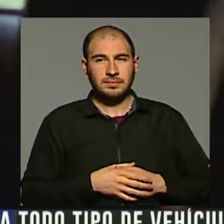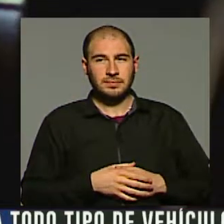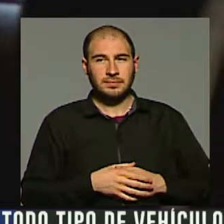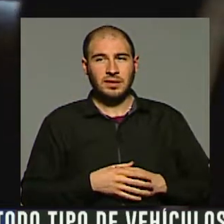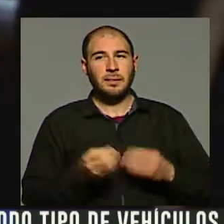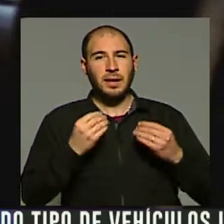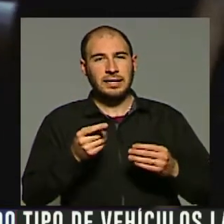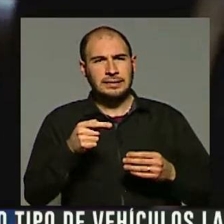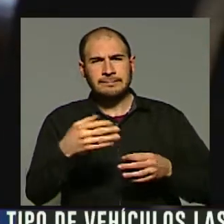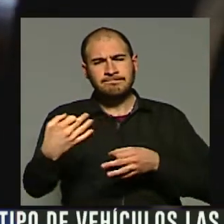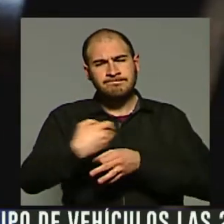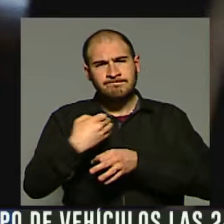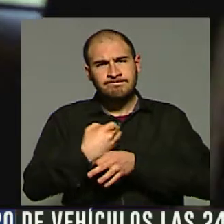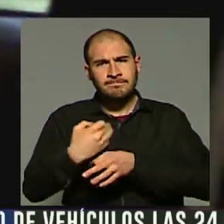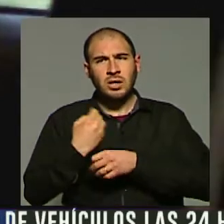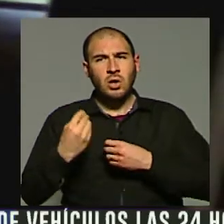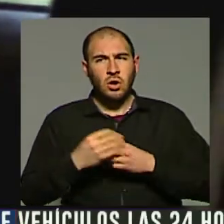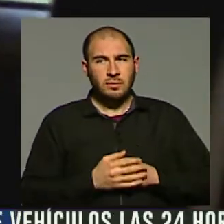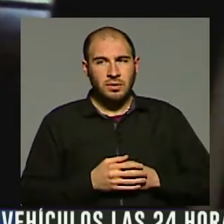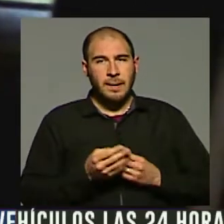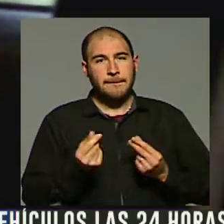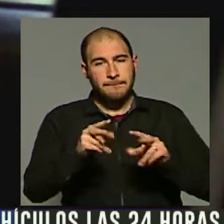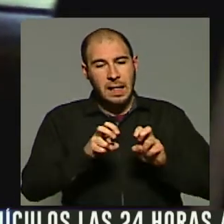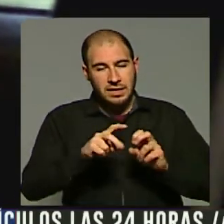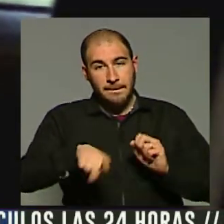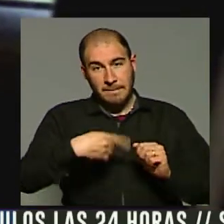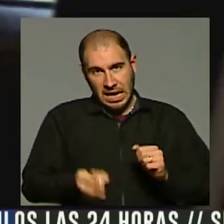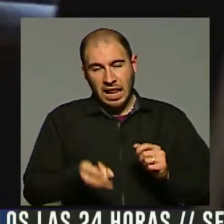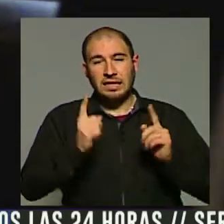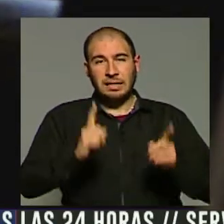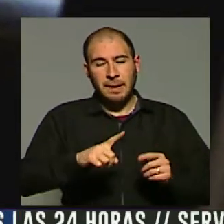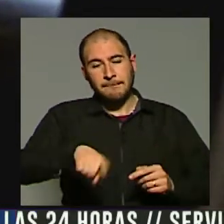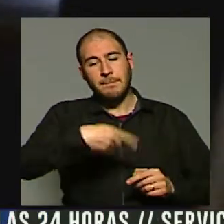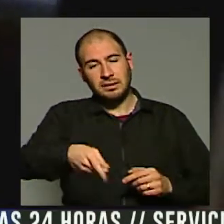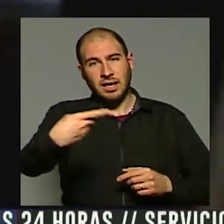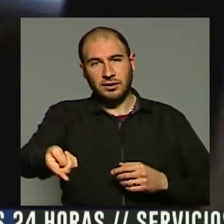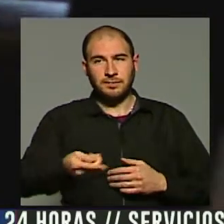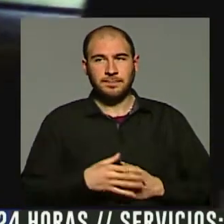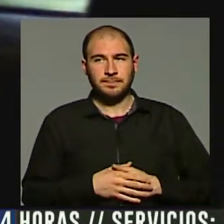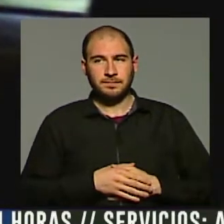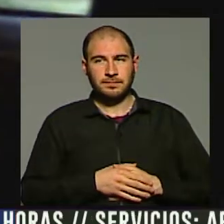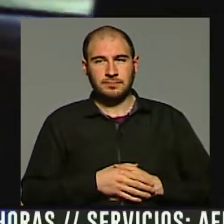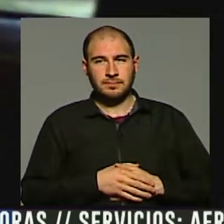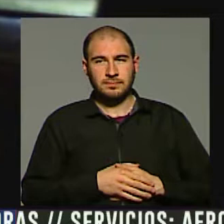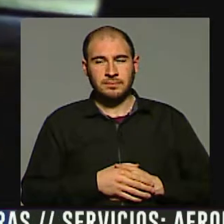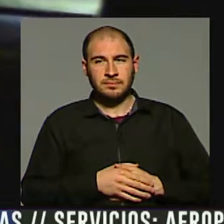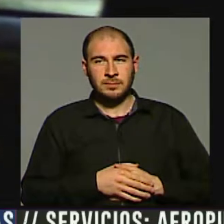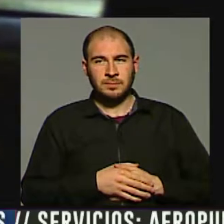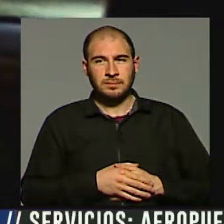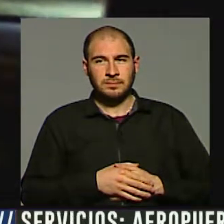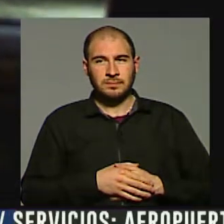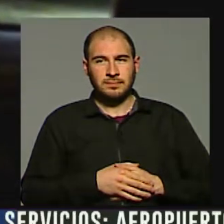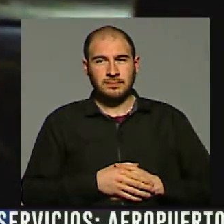para recibir instrucciones para la recaudación de mañana y de pasado.